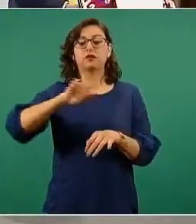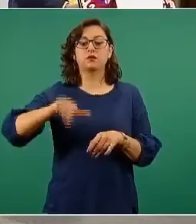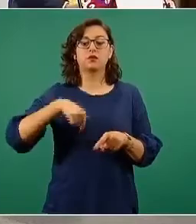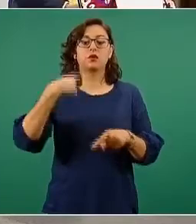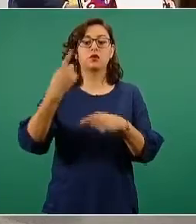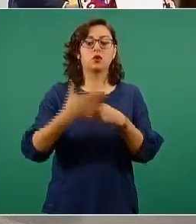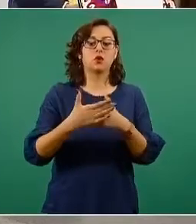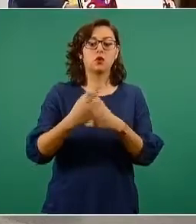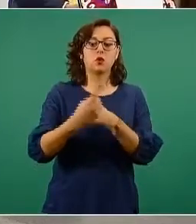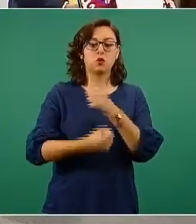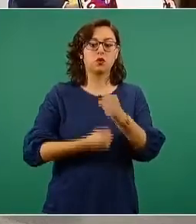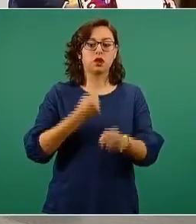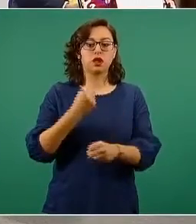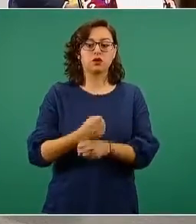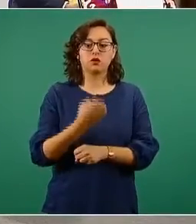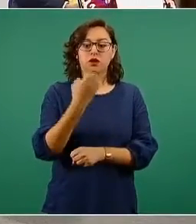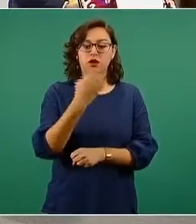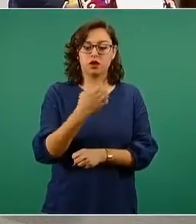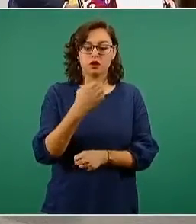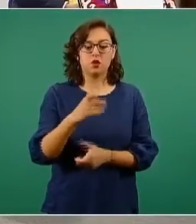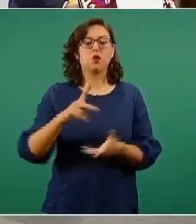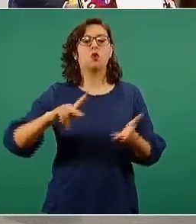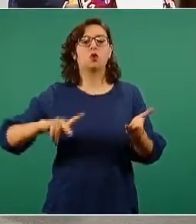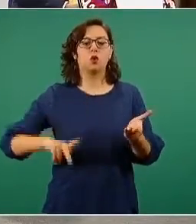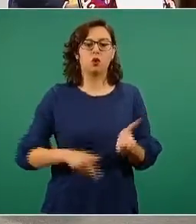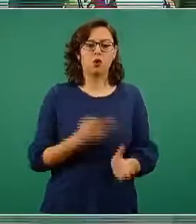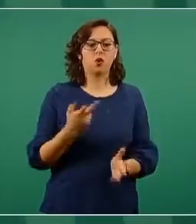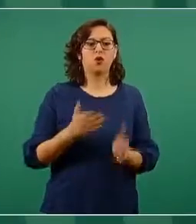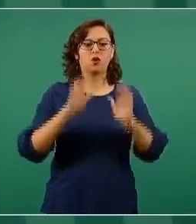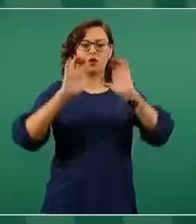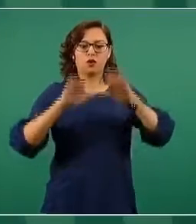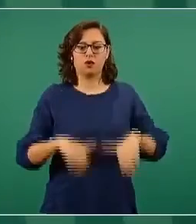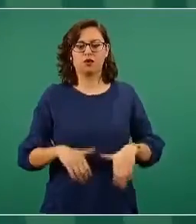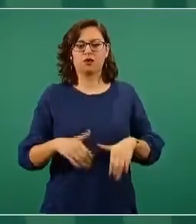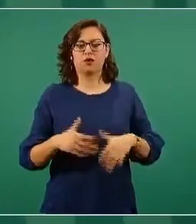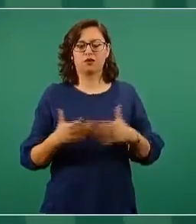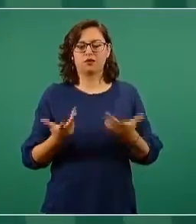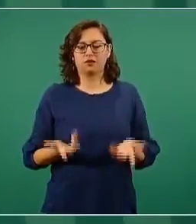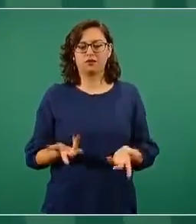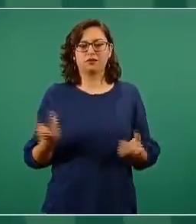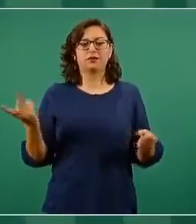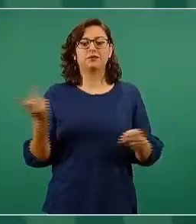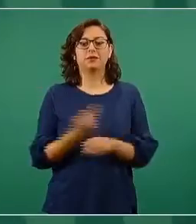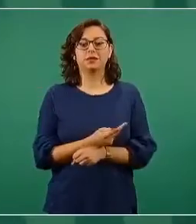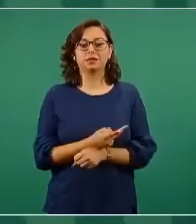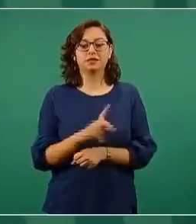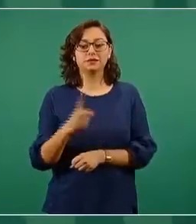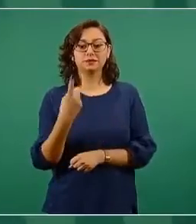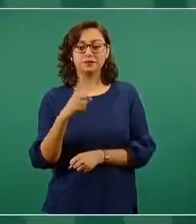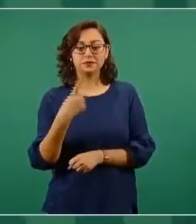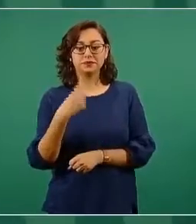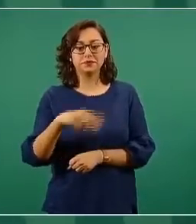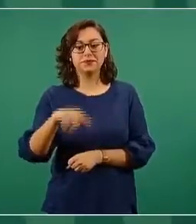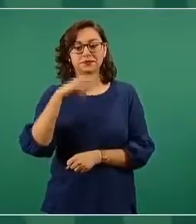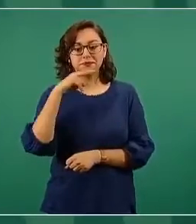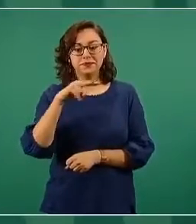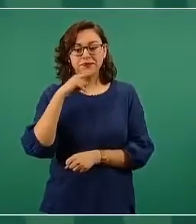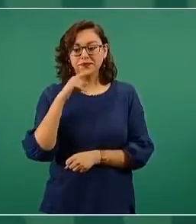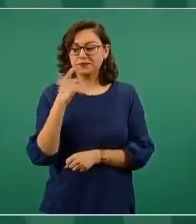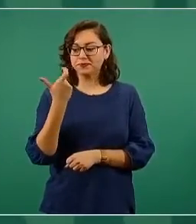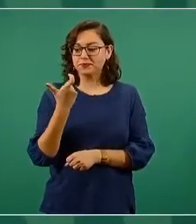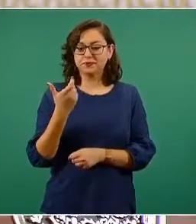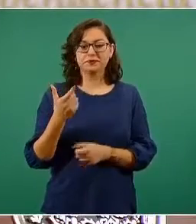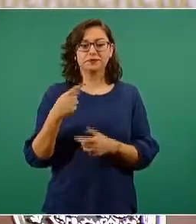a contratar para no pagarles aguinaldos y otras